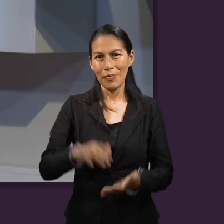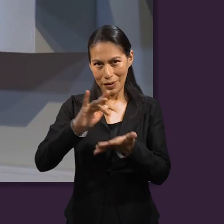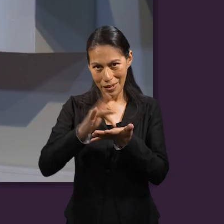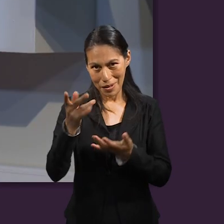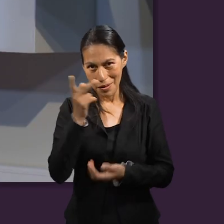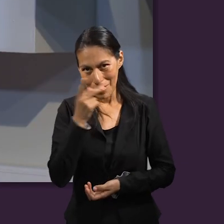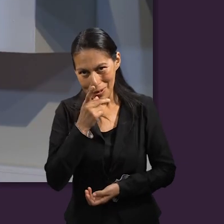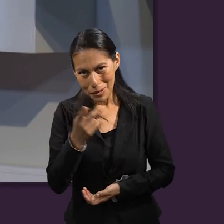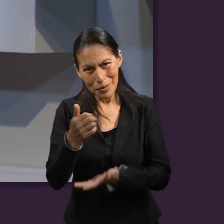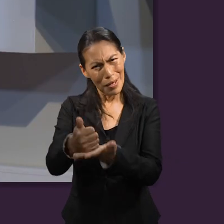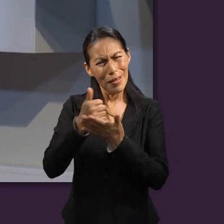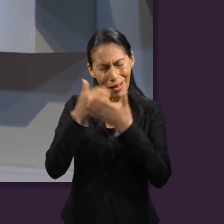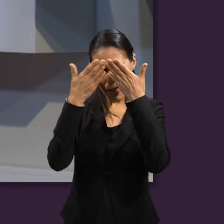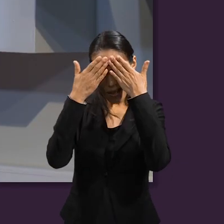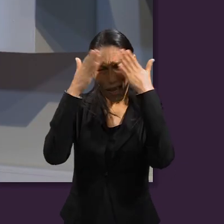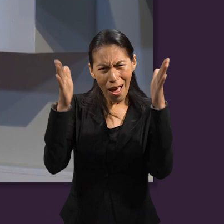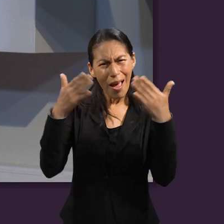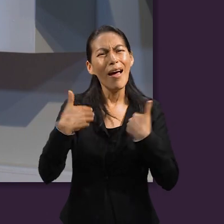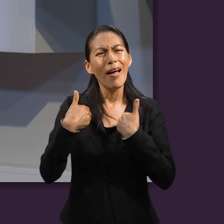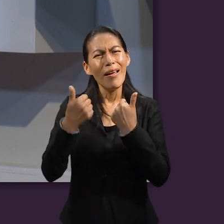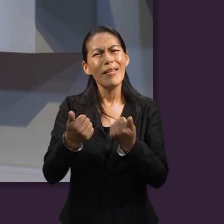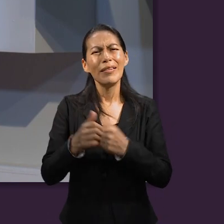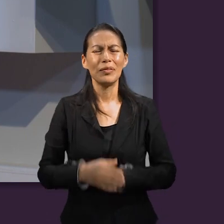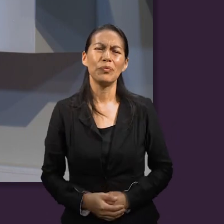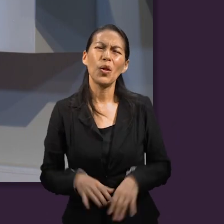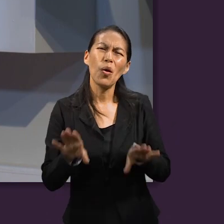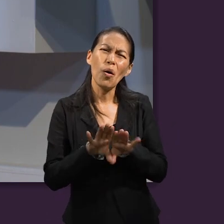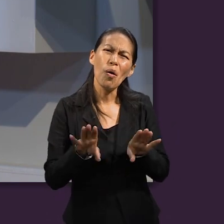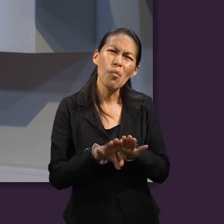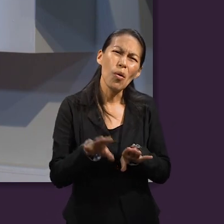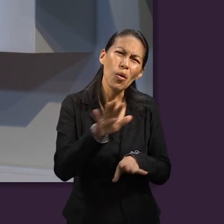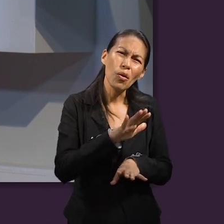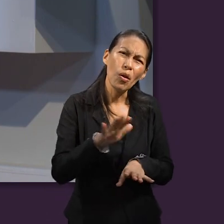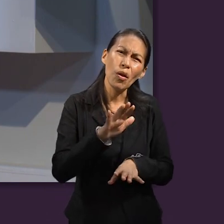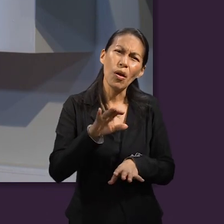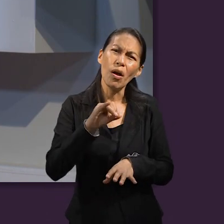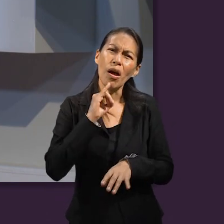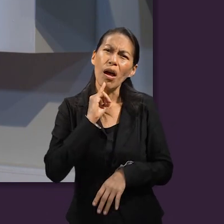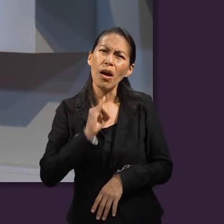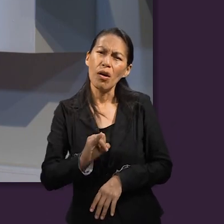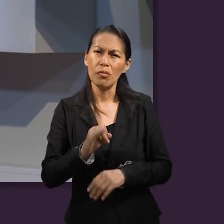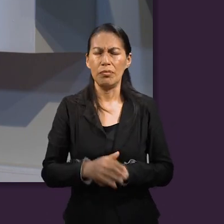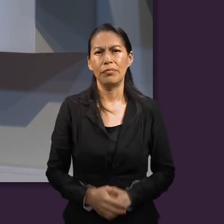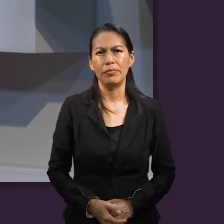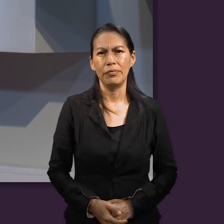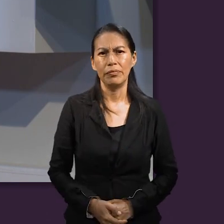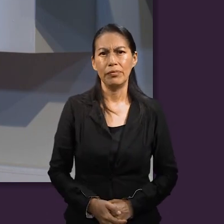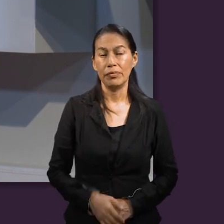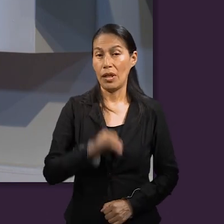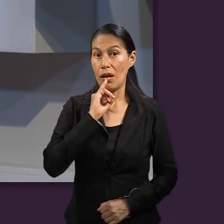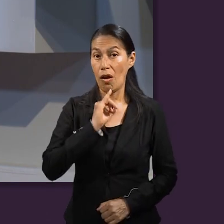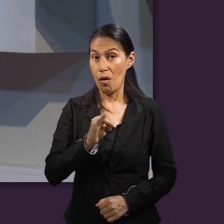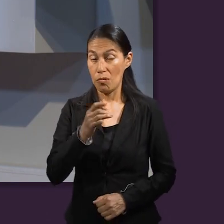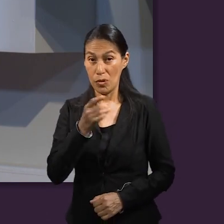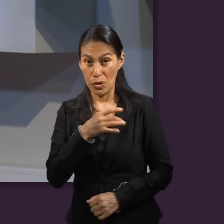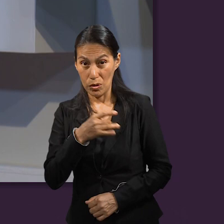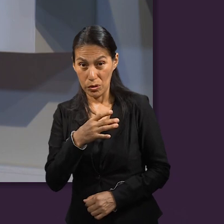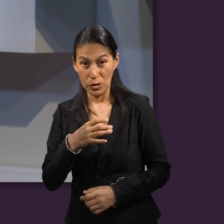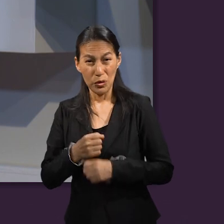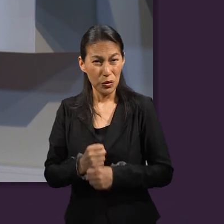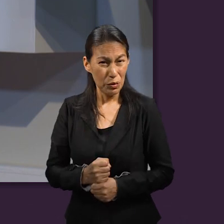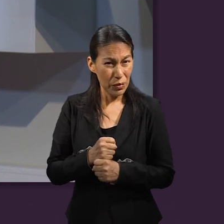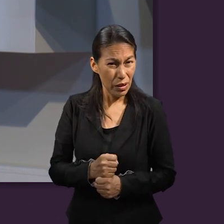muchas gracias pastor por ayudarnos a comprender un poco más la vida y la situación de jacob y así como jacob enfrentó